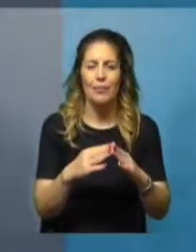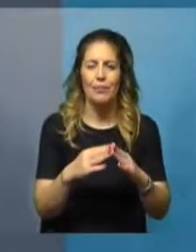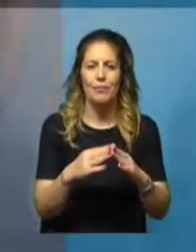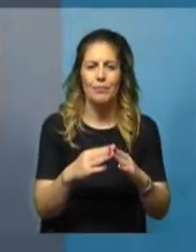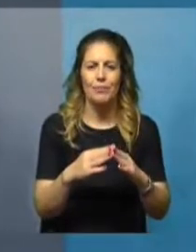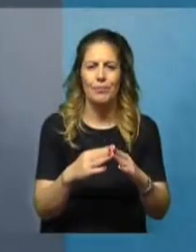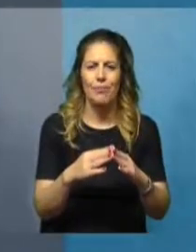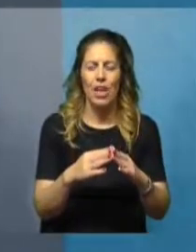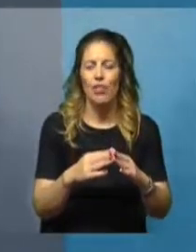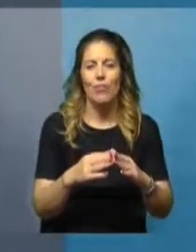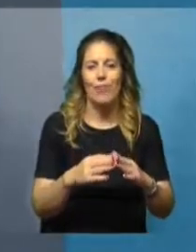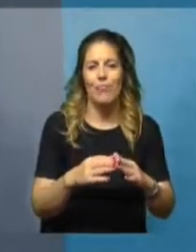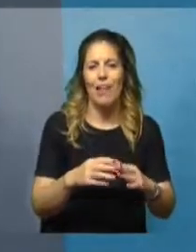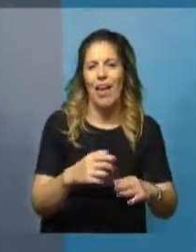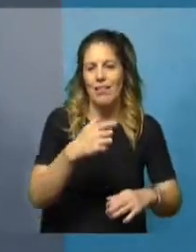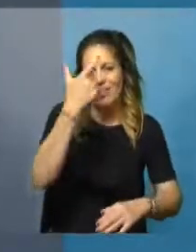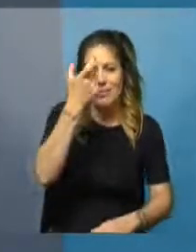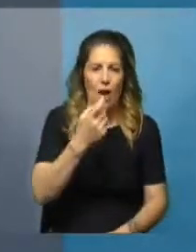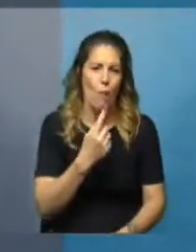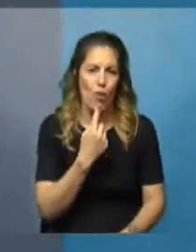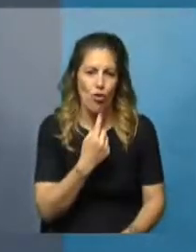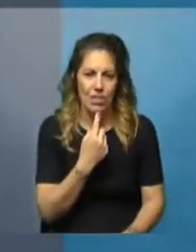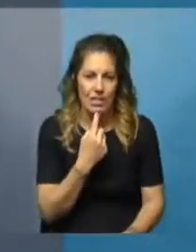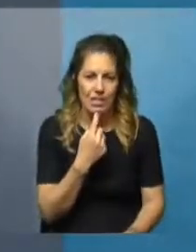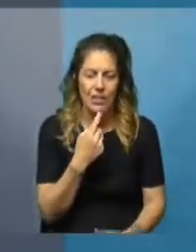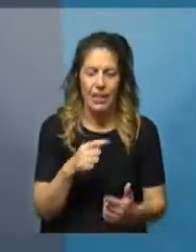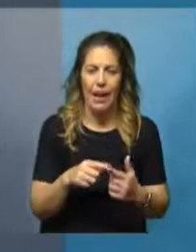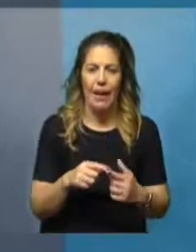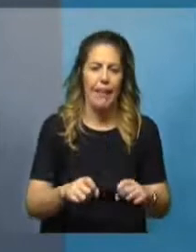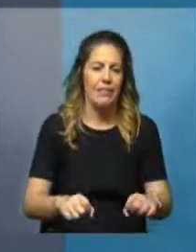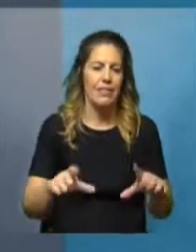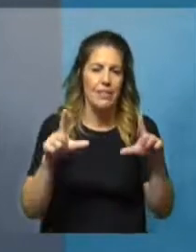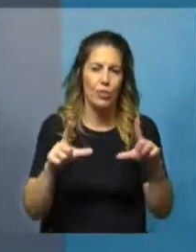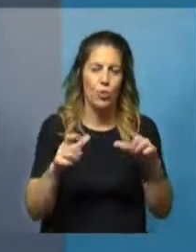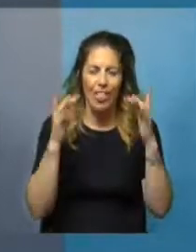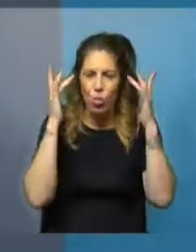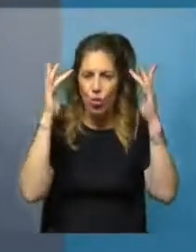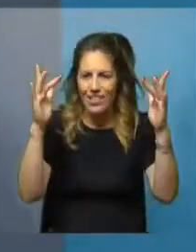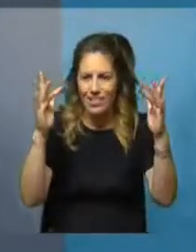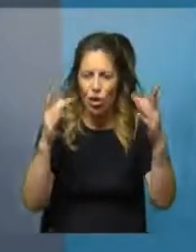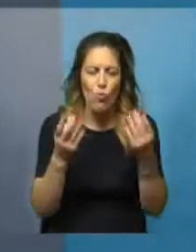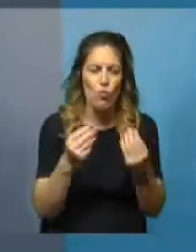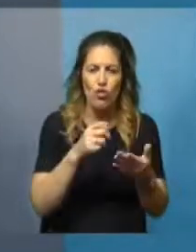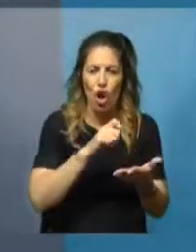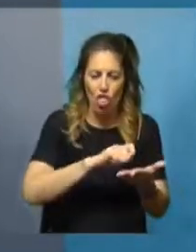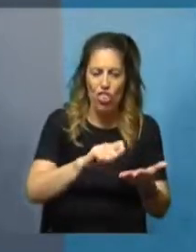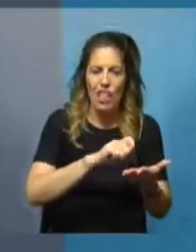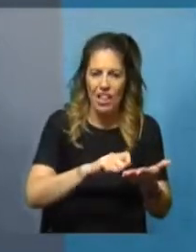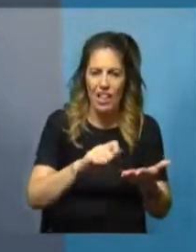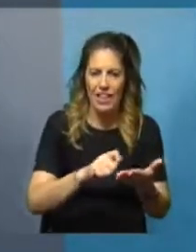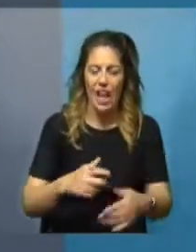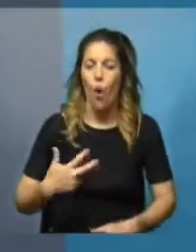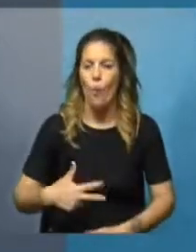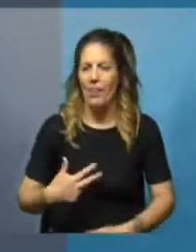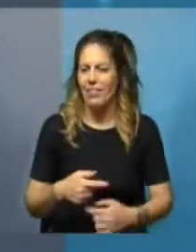ciencias políticas de no sé licenciatura de Educación como muy letrado muy ciencia de humanidades